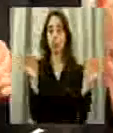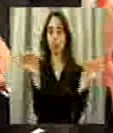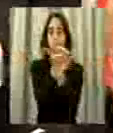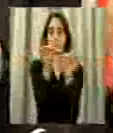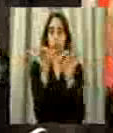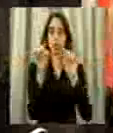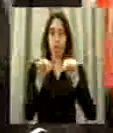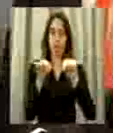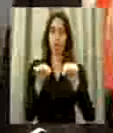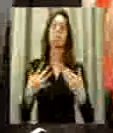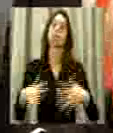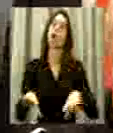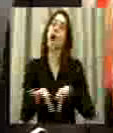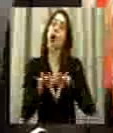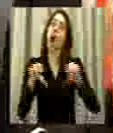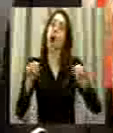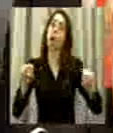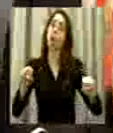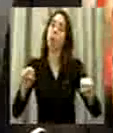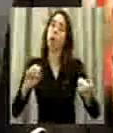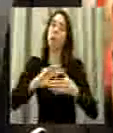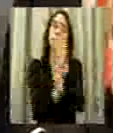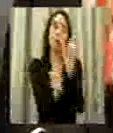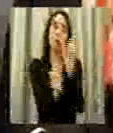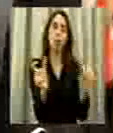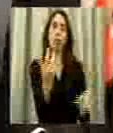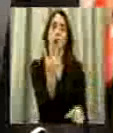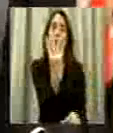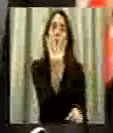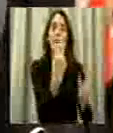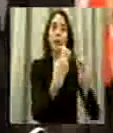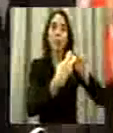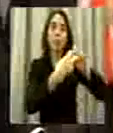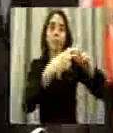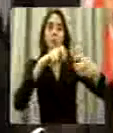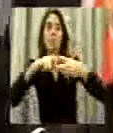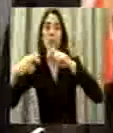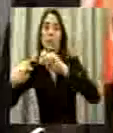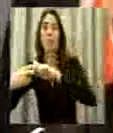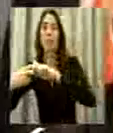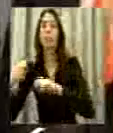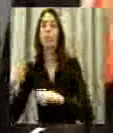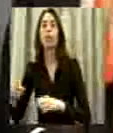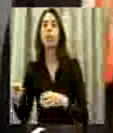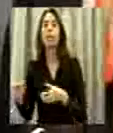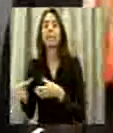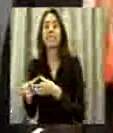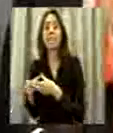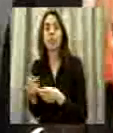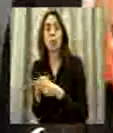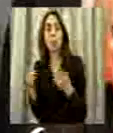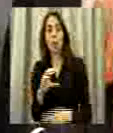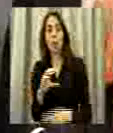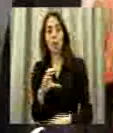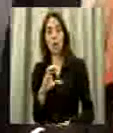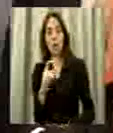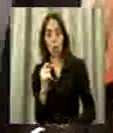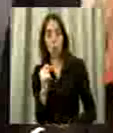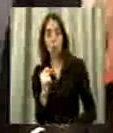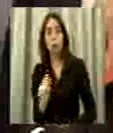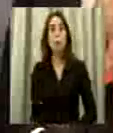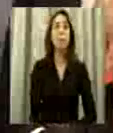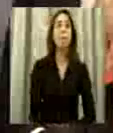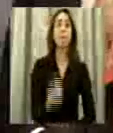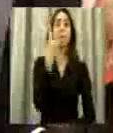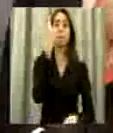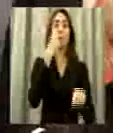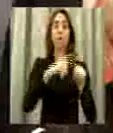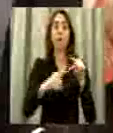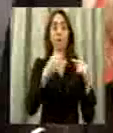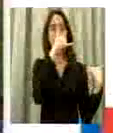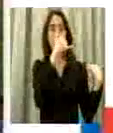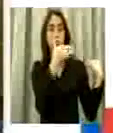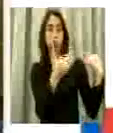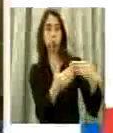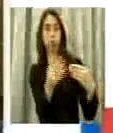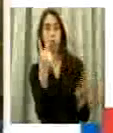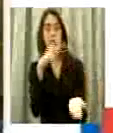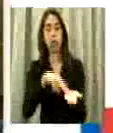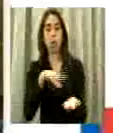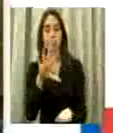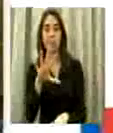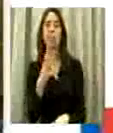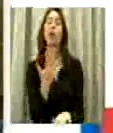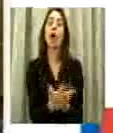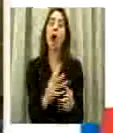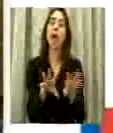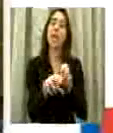porque hemos logrado un acuerdo unánime con los 14 gremios del sector público y la CUT por primera vez desde el año 2005. En realidad